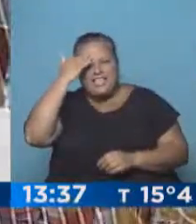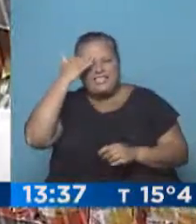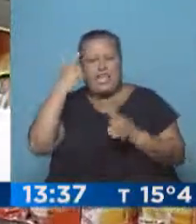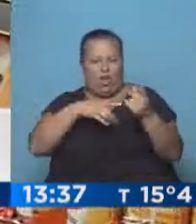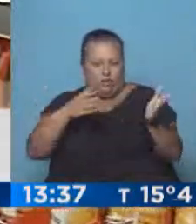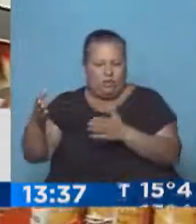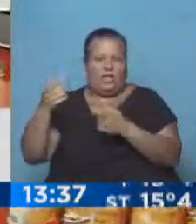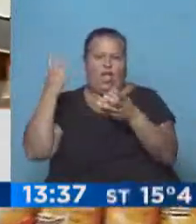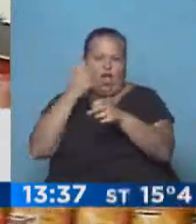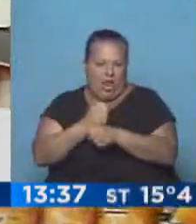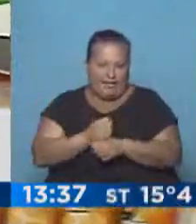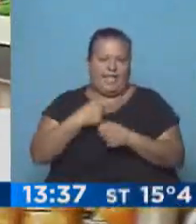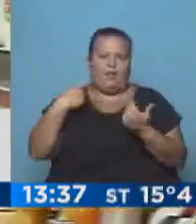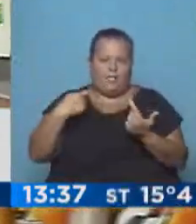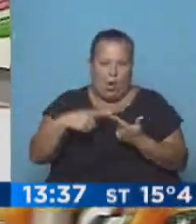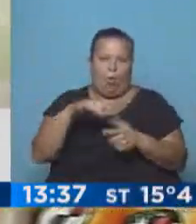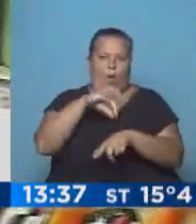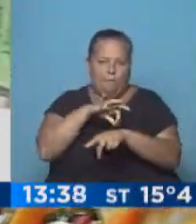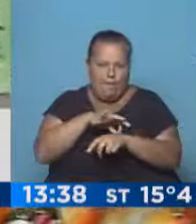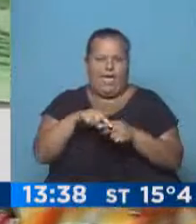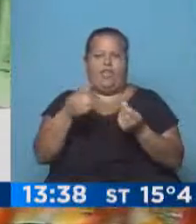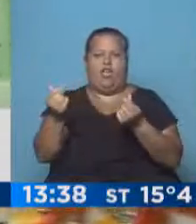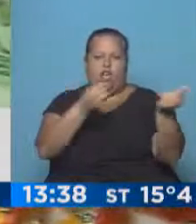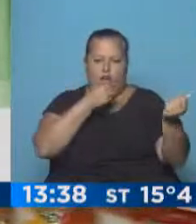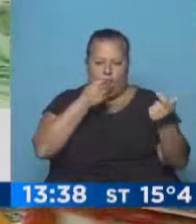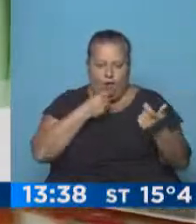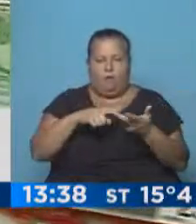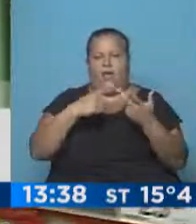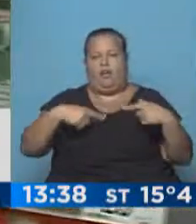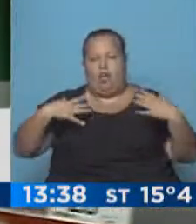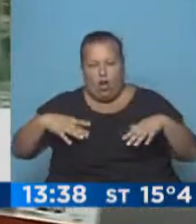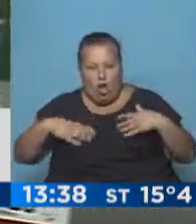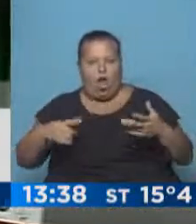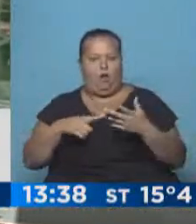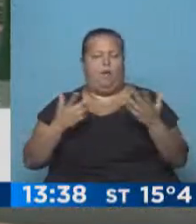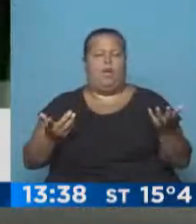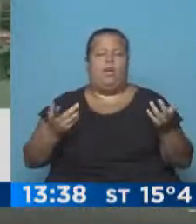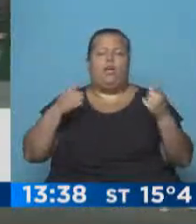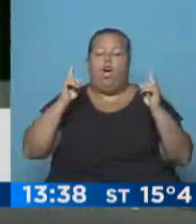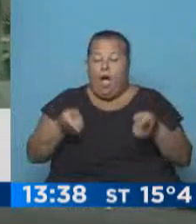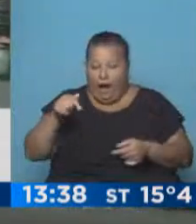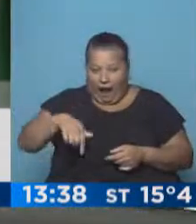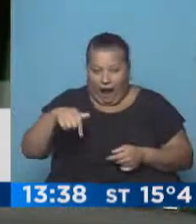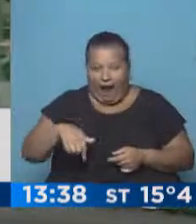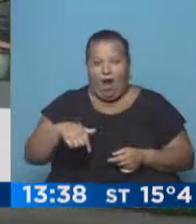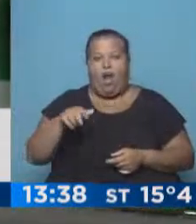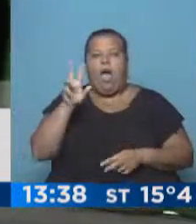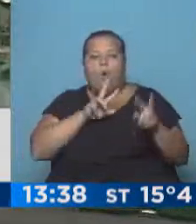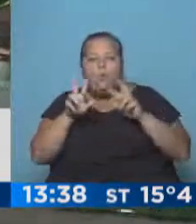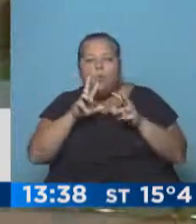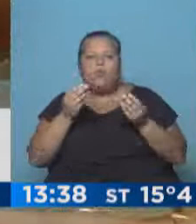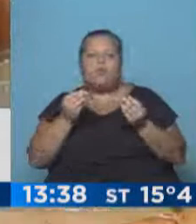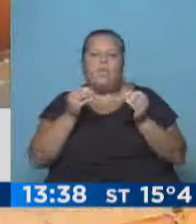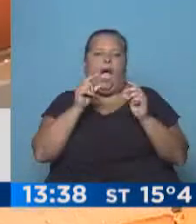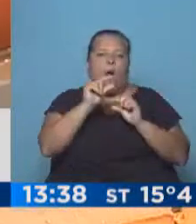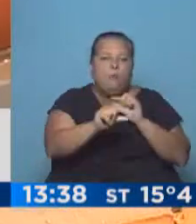consumo, transporte, seguros, medicina, consumo de alimentos, consumo de ropa. Y hoy tratar en lo posible de que